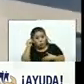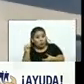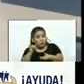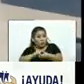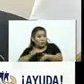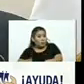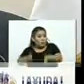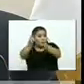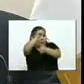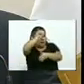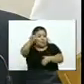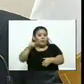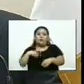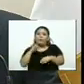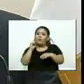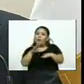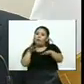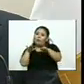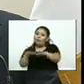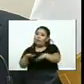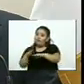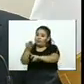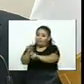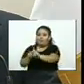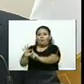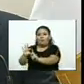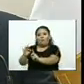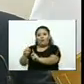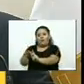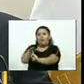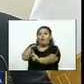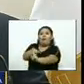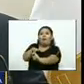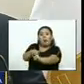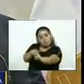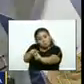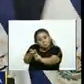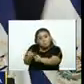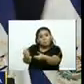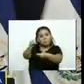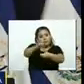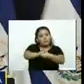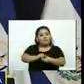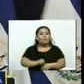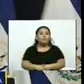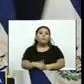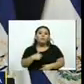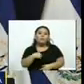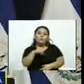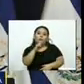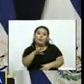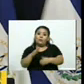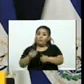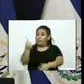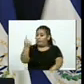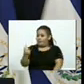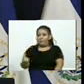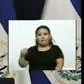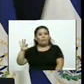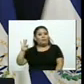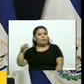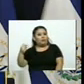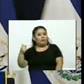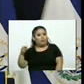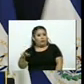el mandatario, quien agradeció al fiscal general Raúl Melara por querer trabajar de la mano con la CICIG. Quiero agradecer a la fiscal general de la